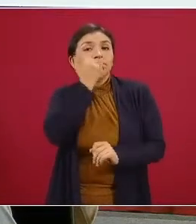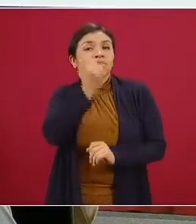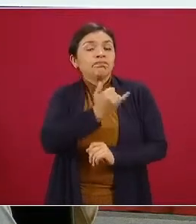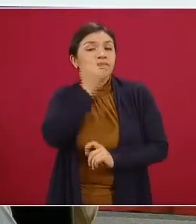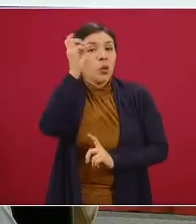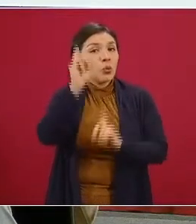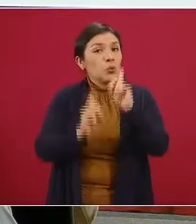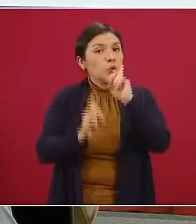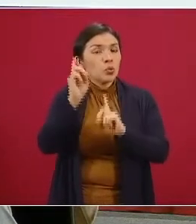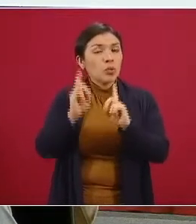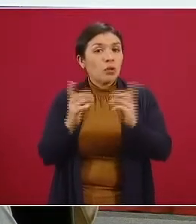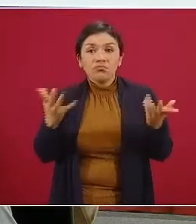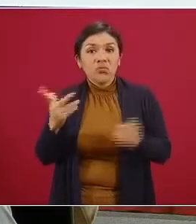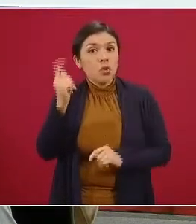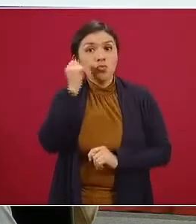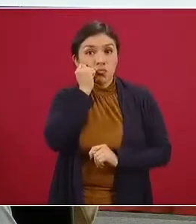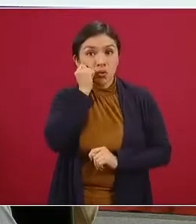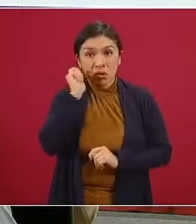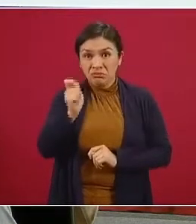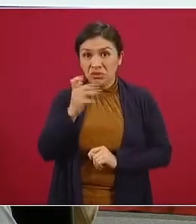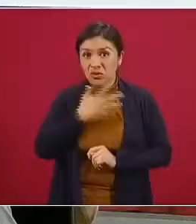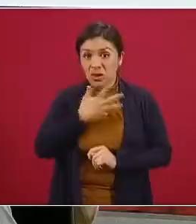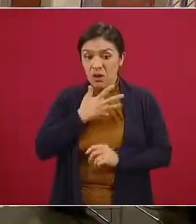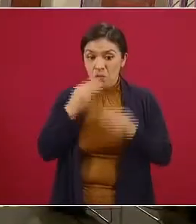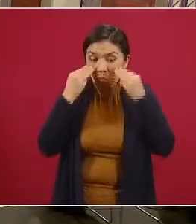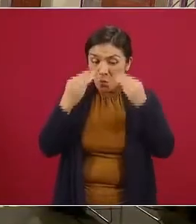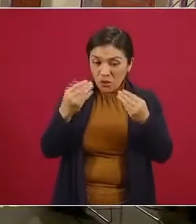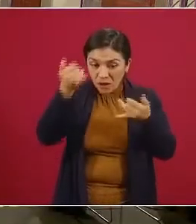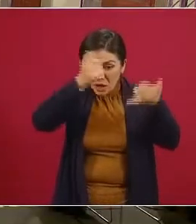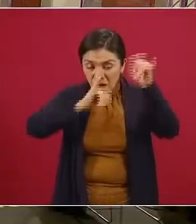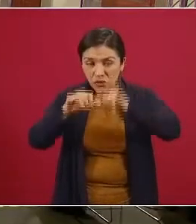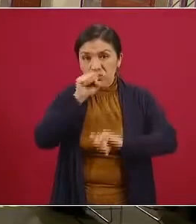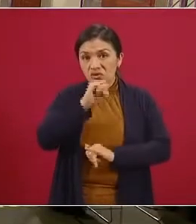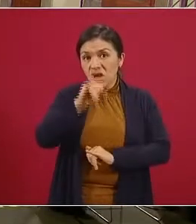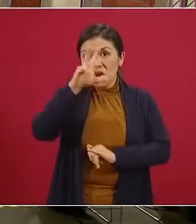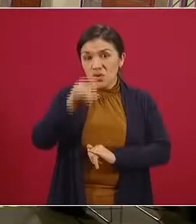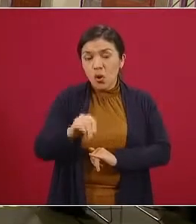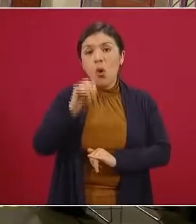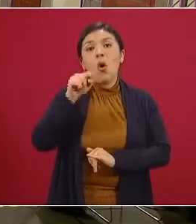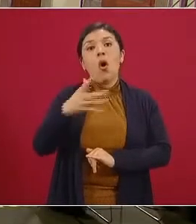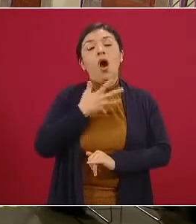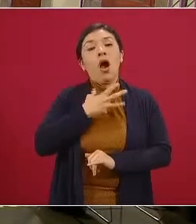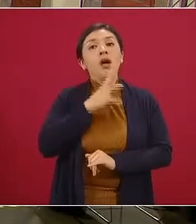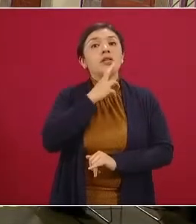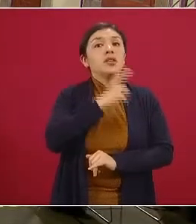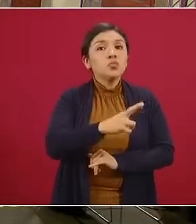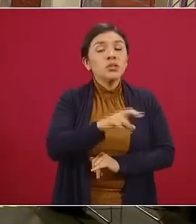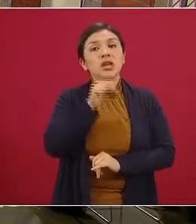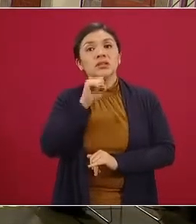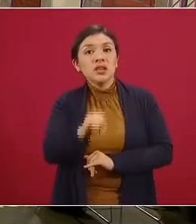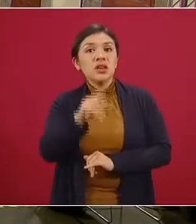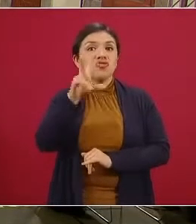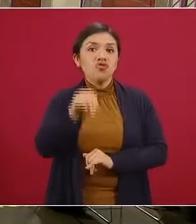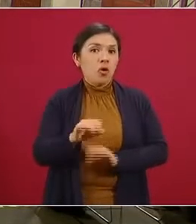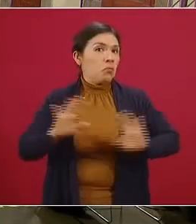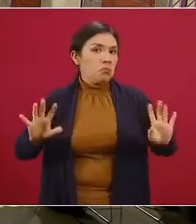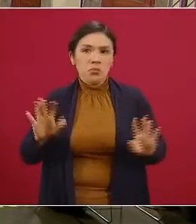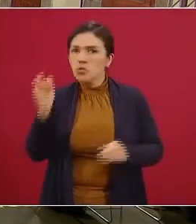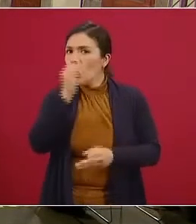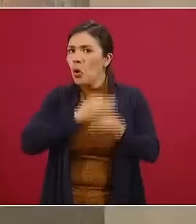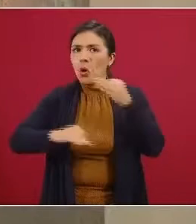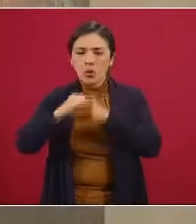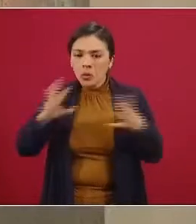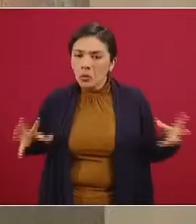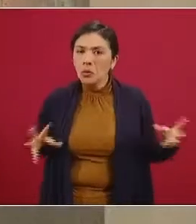sospechosos, independientemente si tenían o no una muestra, o si su muestra tiene o no la posibilidad de un resultado. Tomamos